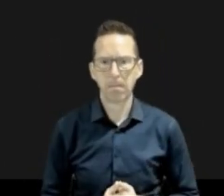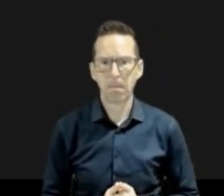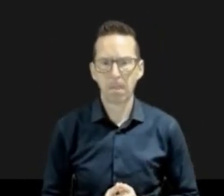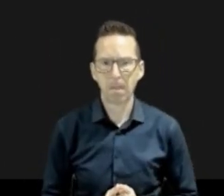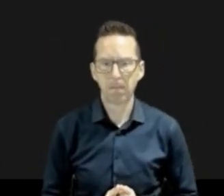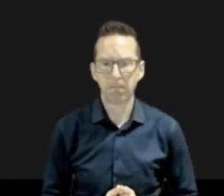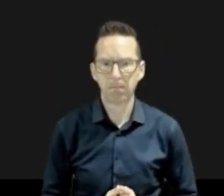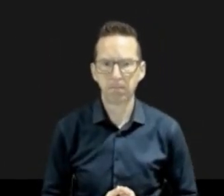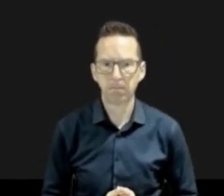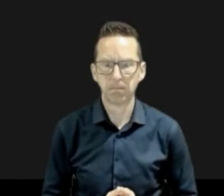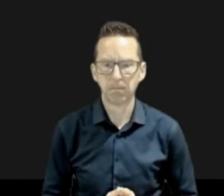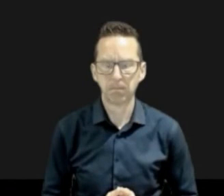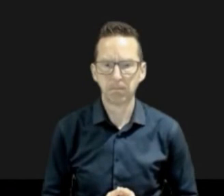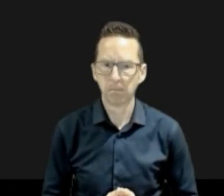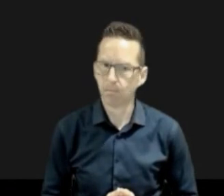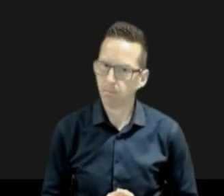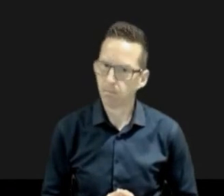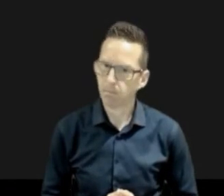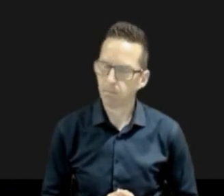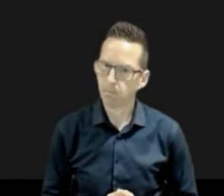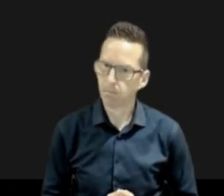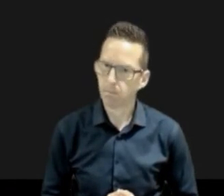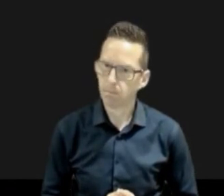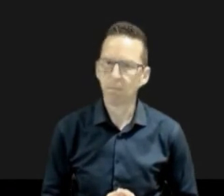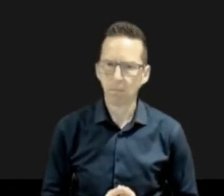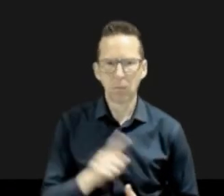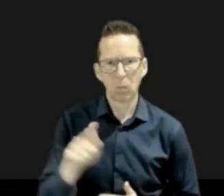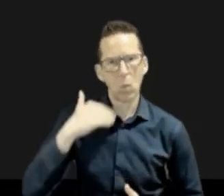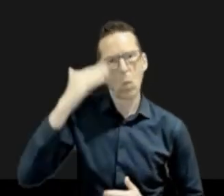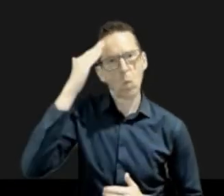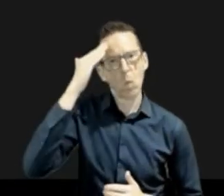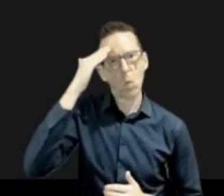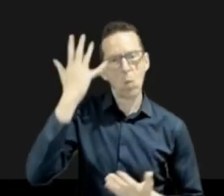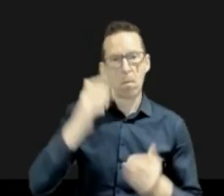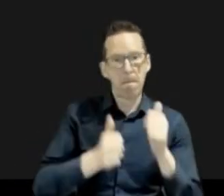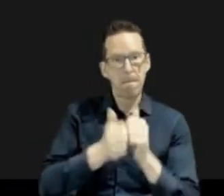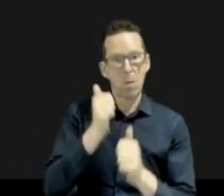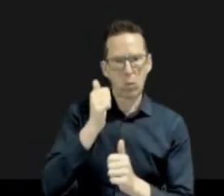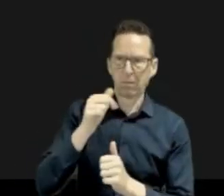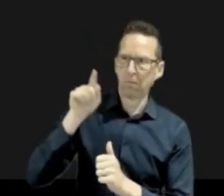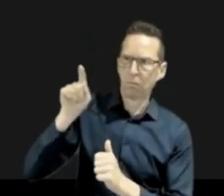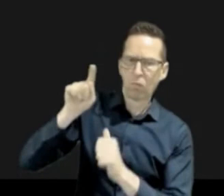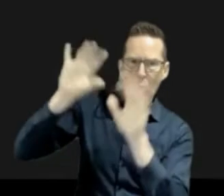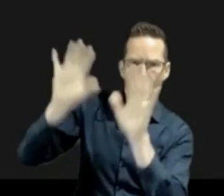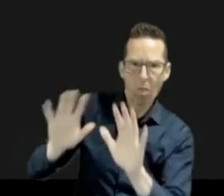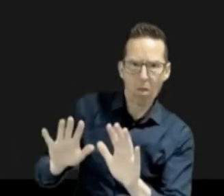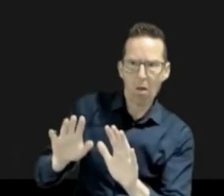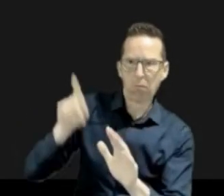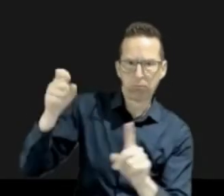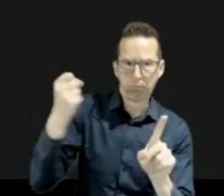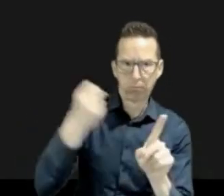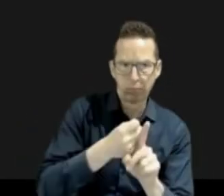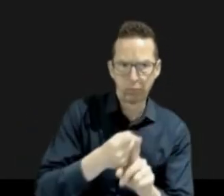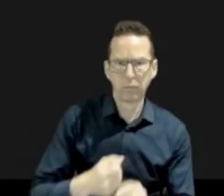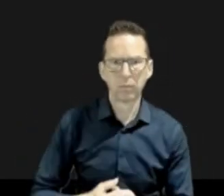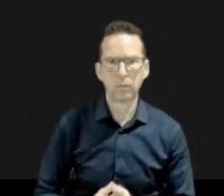en 10 clústeres que tienen un total de 60 amenazas cada